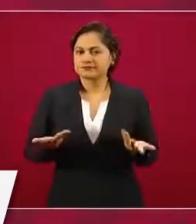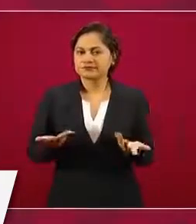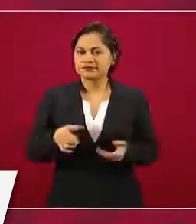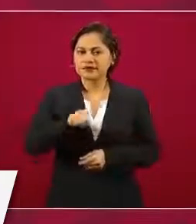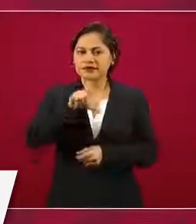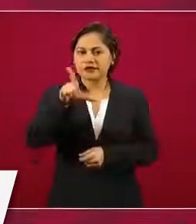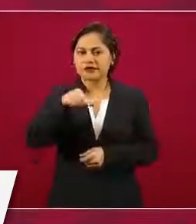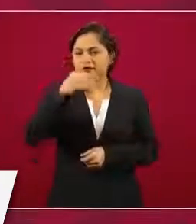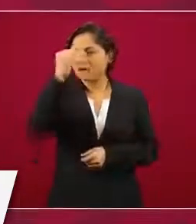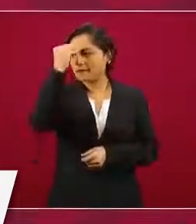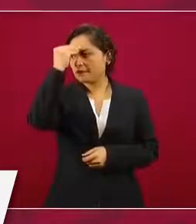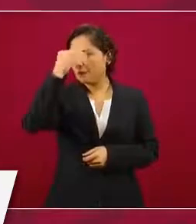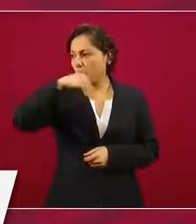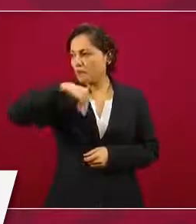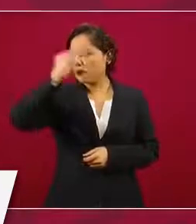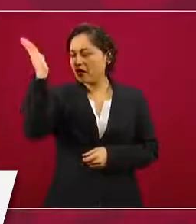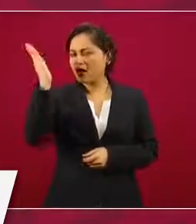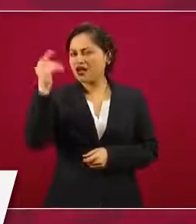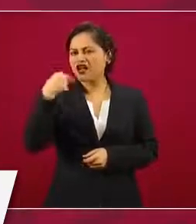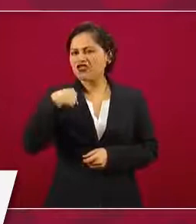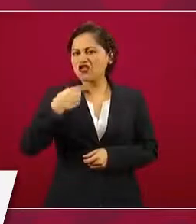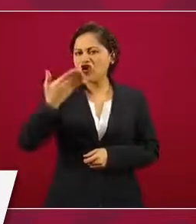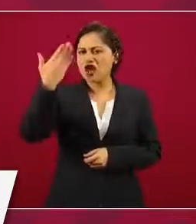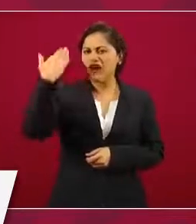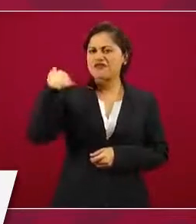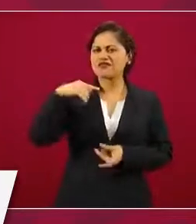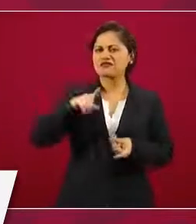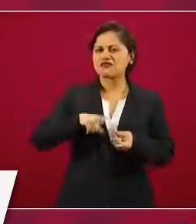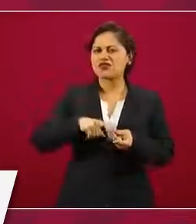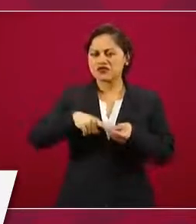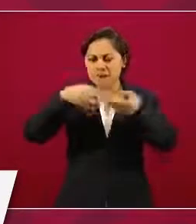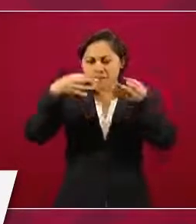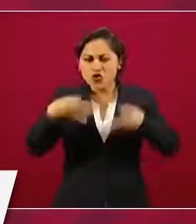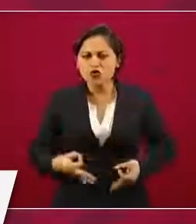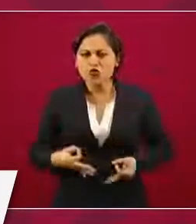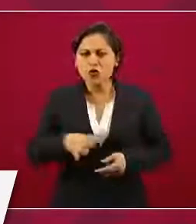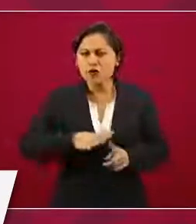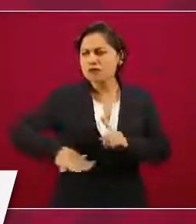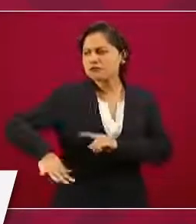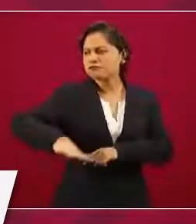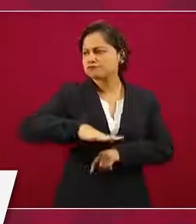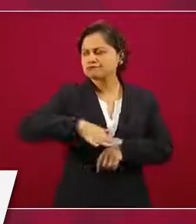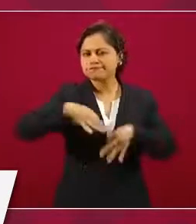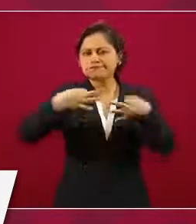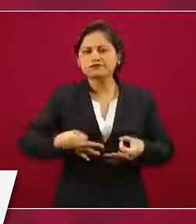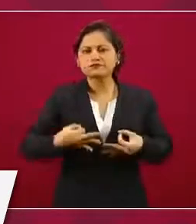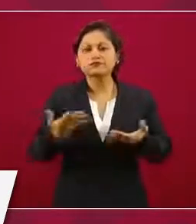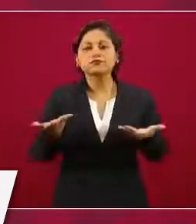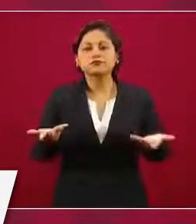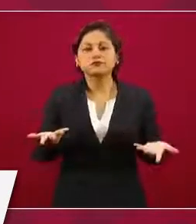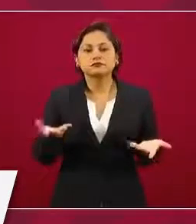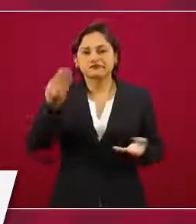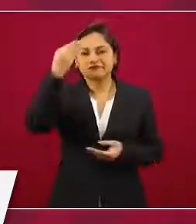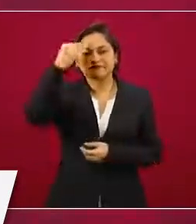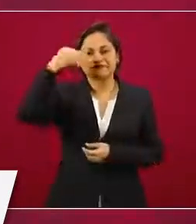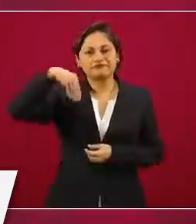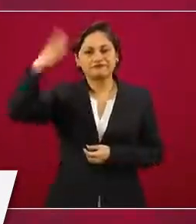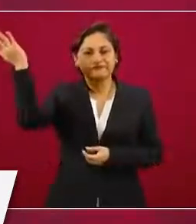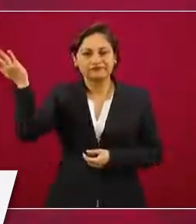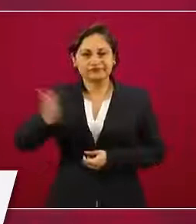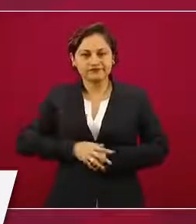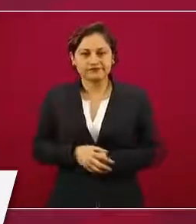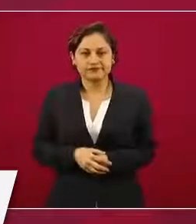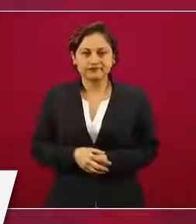olvidaban completamente de dónde venían. Y no solo, pues fue lo que le